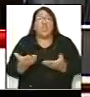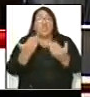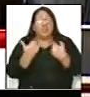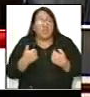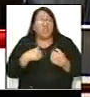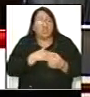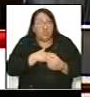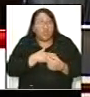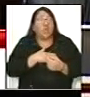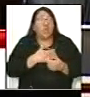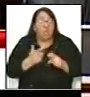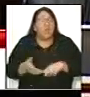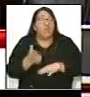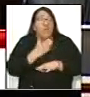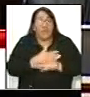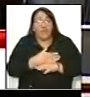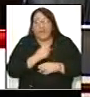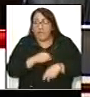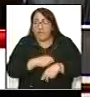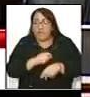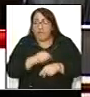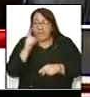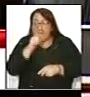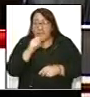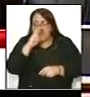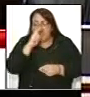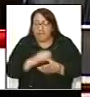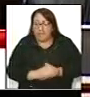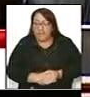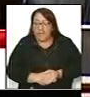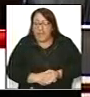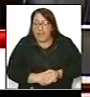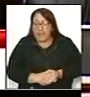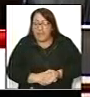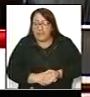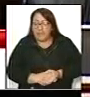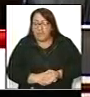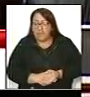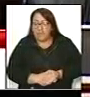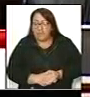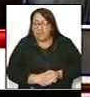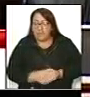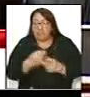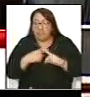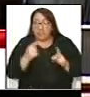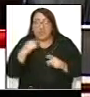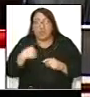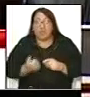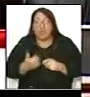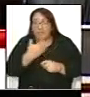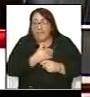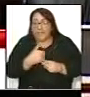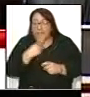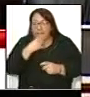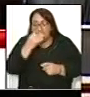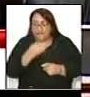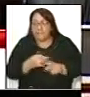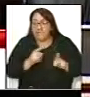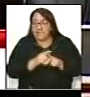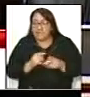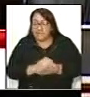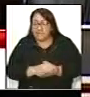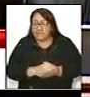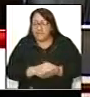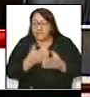con los brazos abiertos en las épocas difíciles del Perú. Sin embargo, señora presidenta, es cierto también